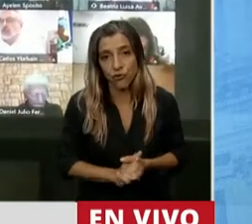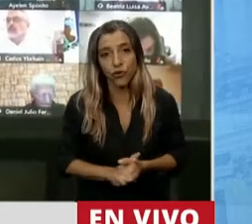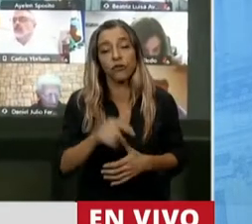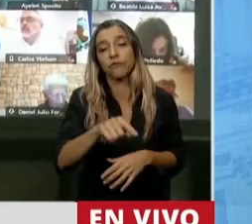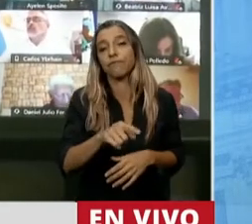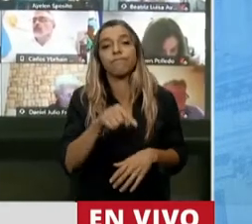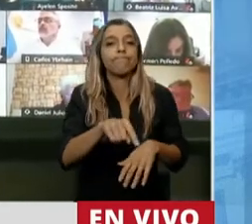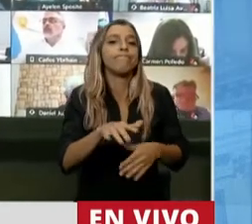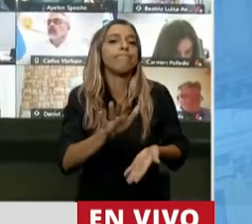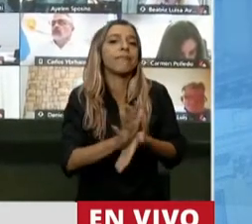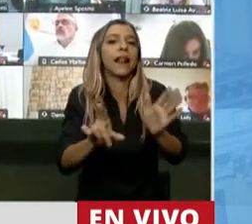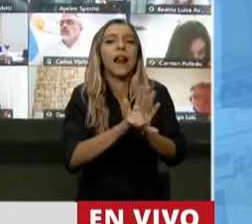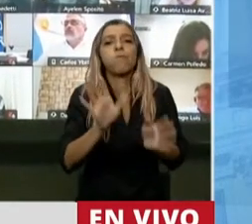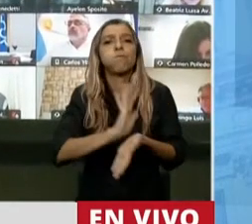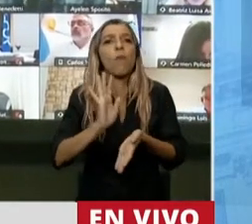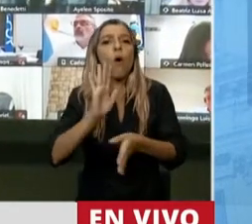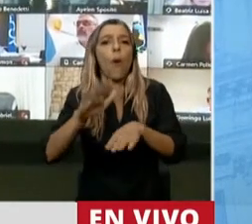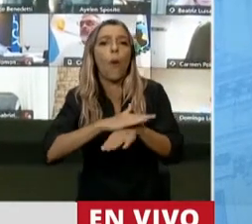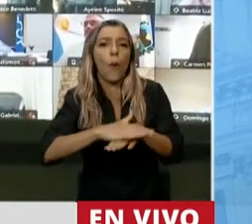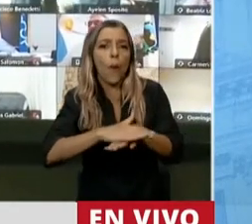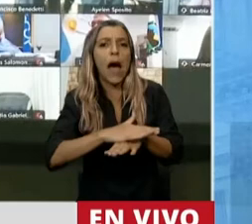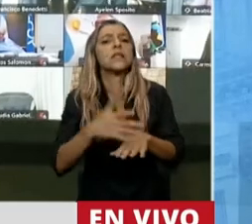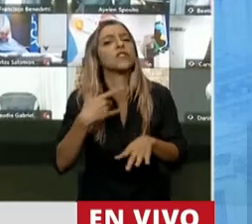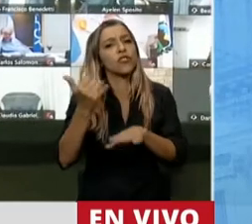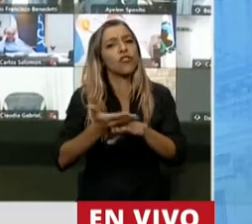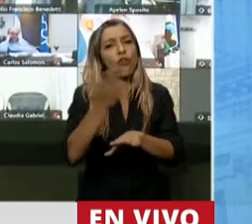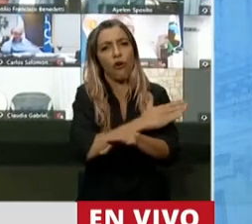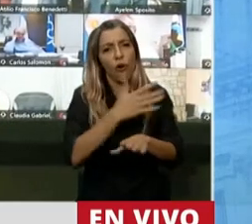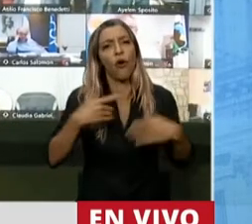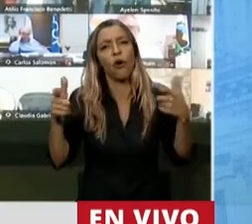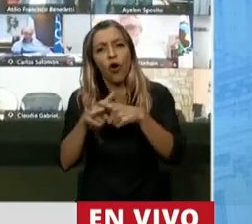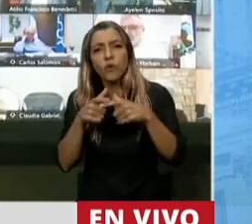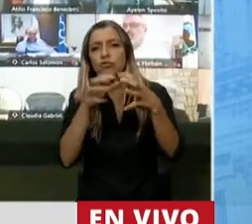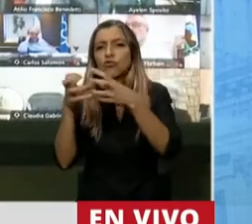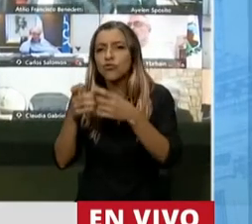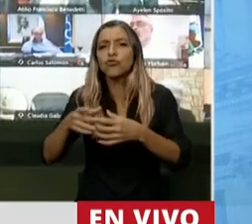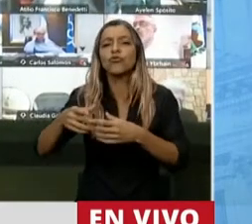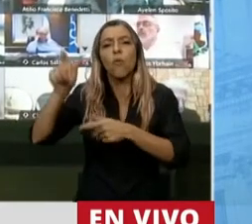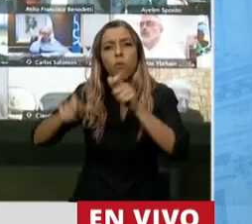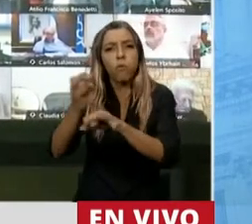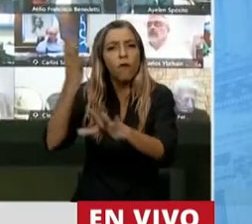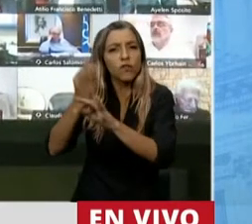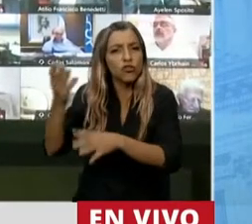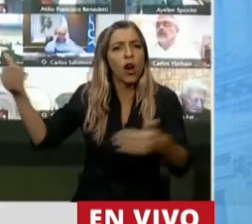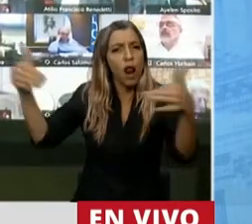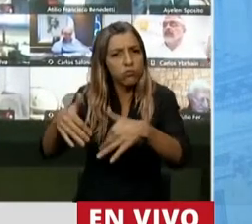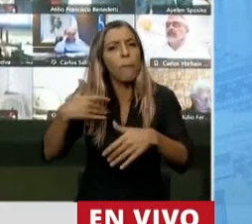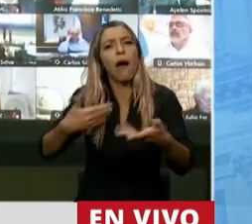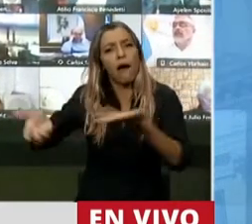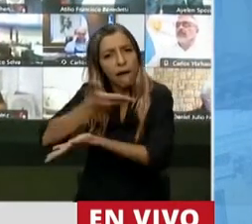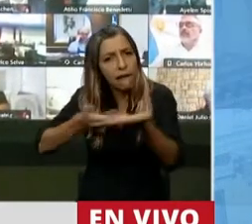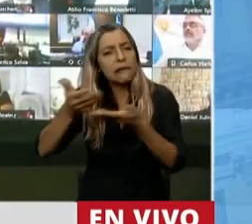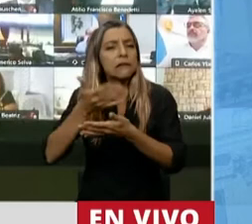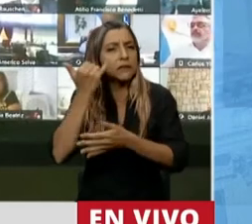piso de protección, fue trabajado, fue debatido en comisiones, con científicos, con especialistas, pero fundamentalmente con